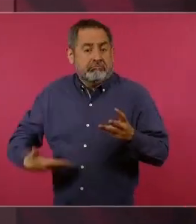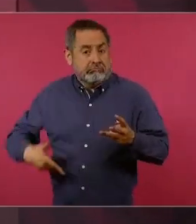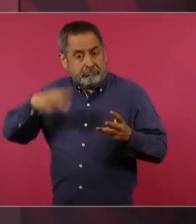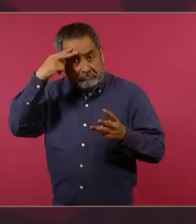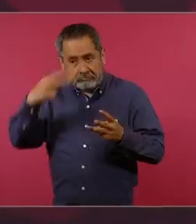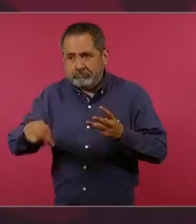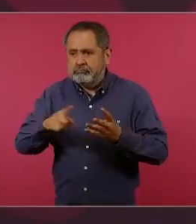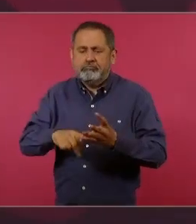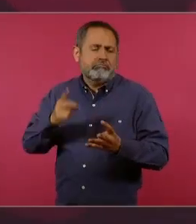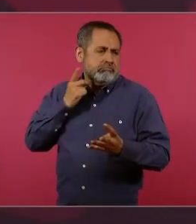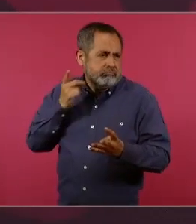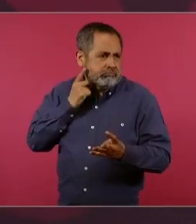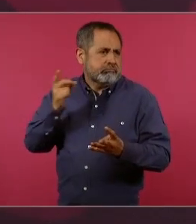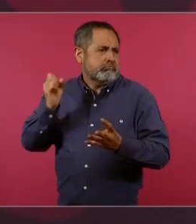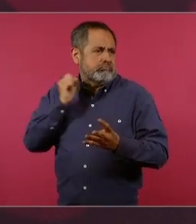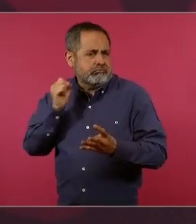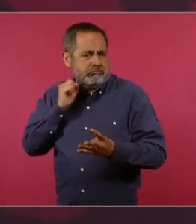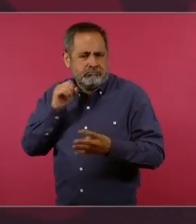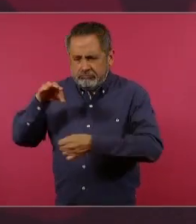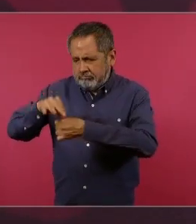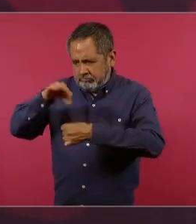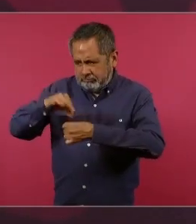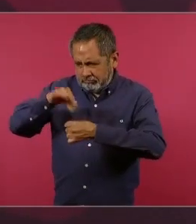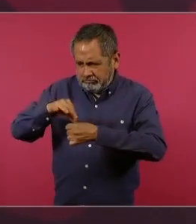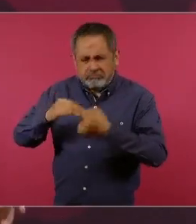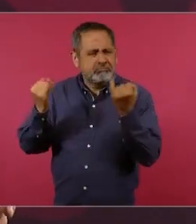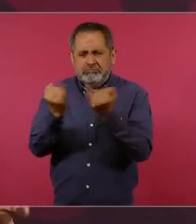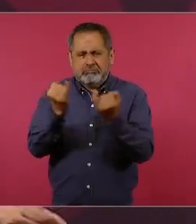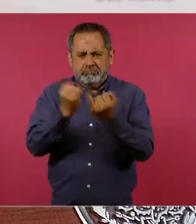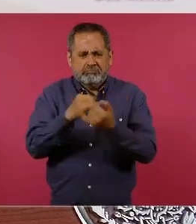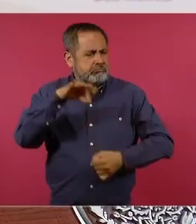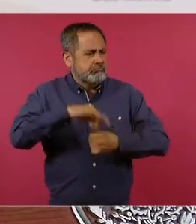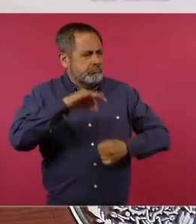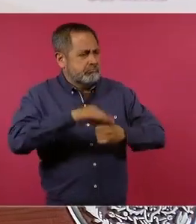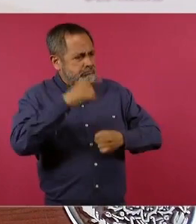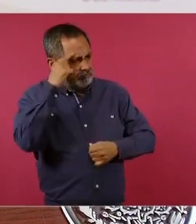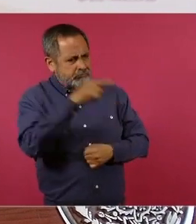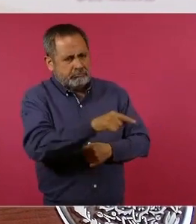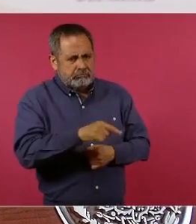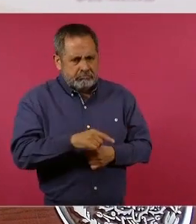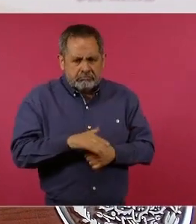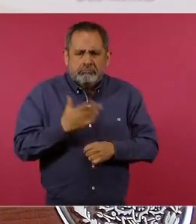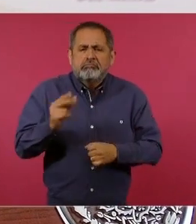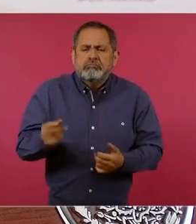presidente, a los diputados, a los senadores. Así, igual, ¿por qué no?